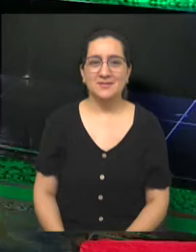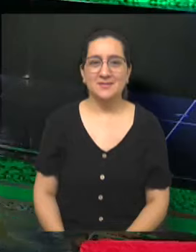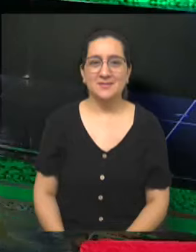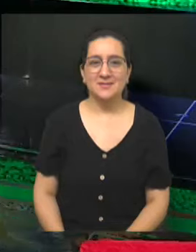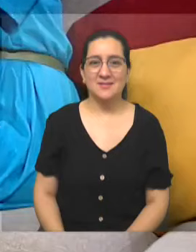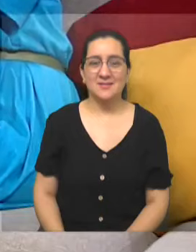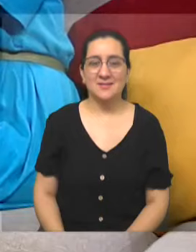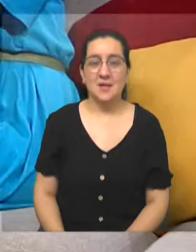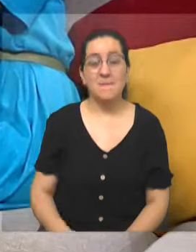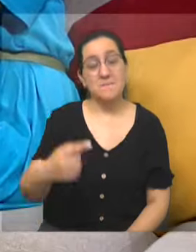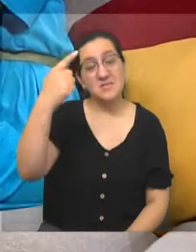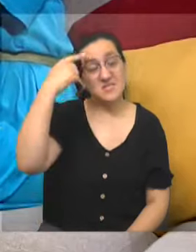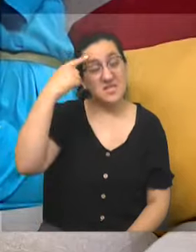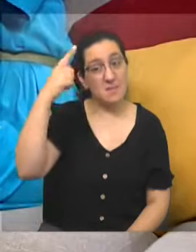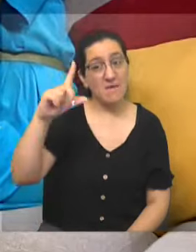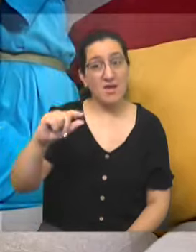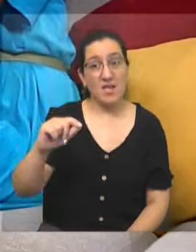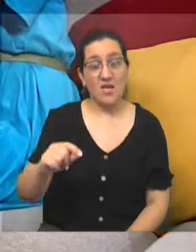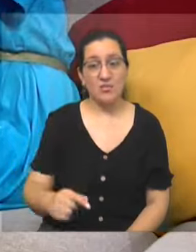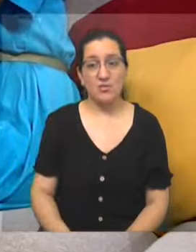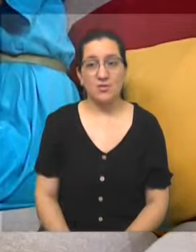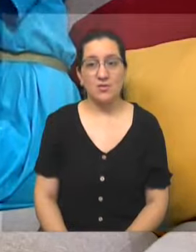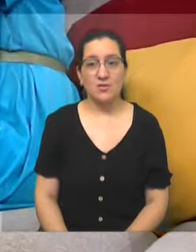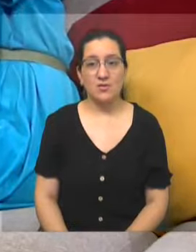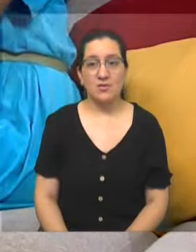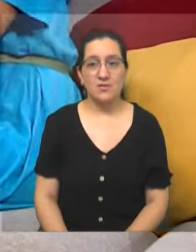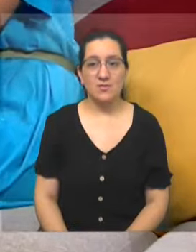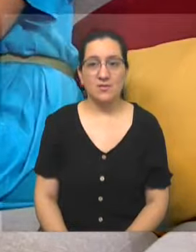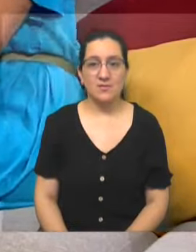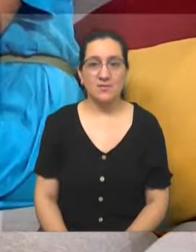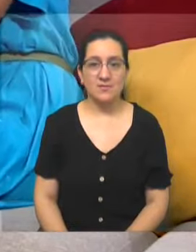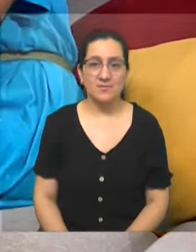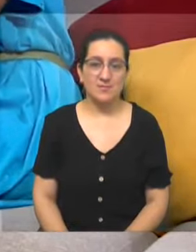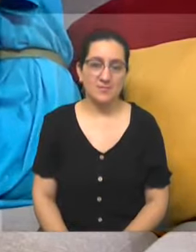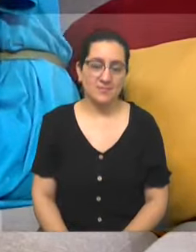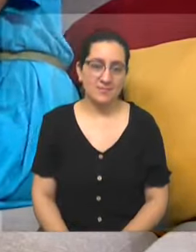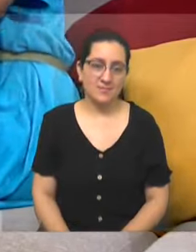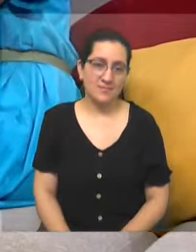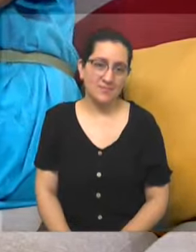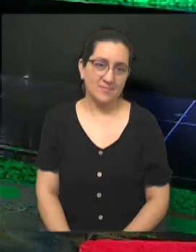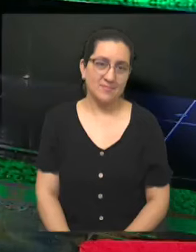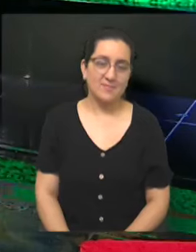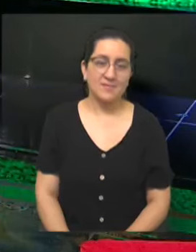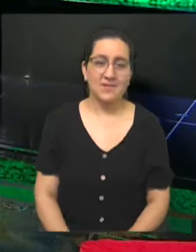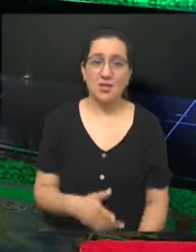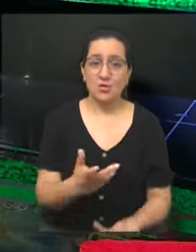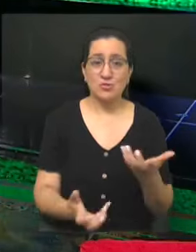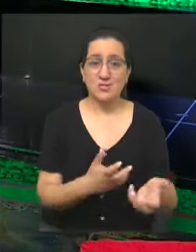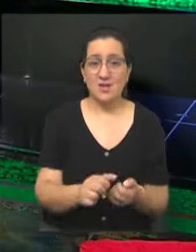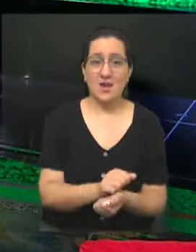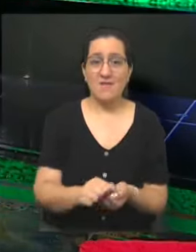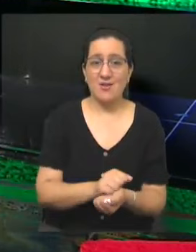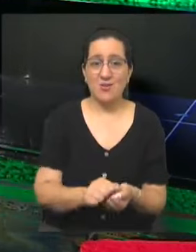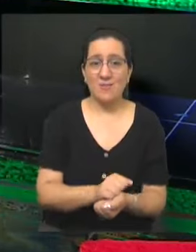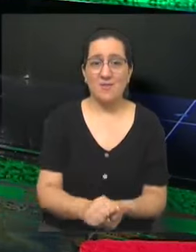un lindo paseo. Sí. Que vaya y tienda las camas en casa. Simplemente. Claro. 500 pesos, que cocine y lave la ropa. Vámonos, por